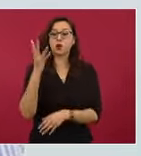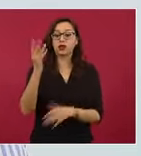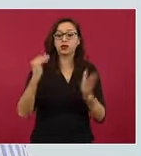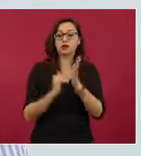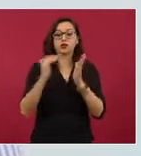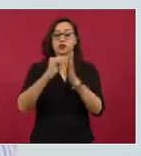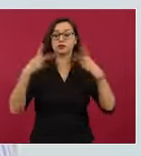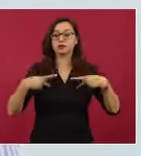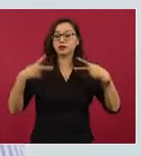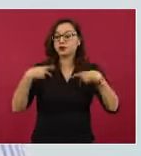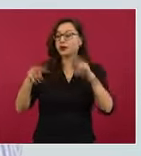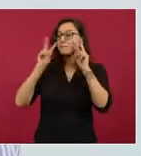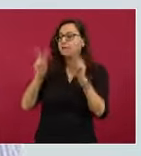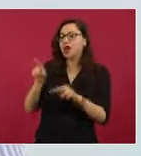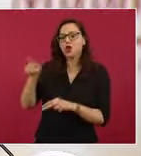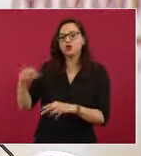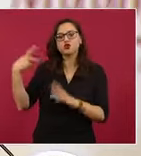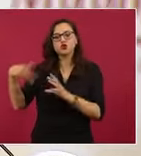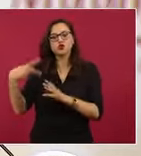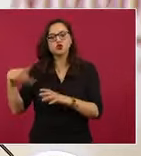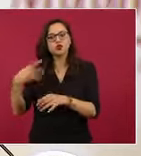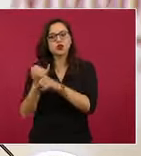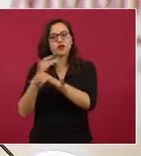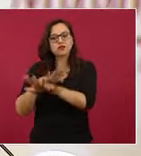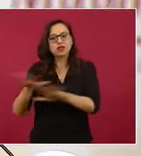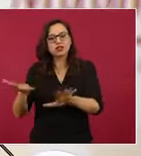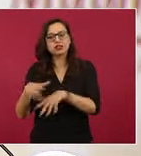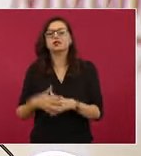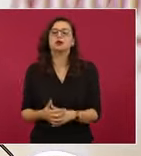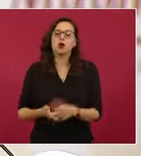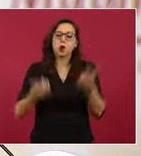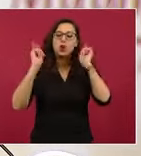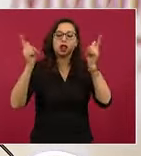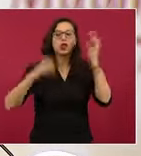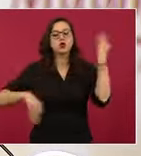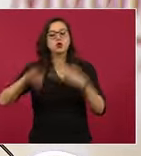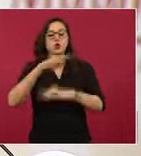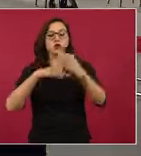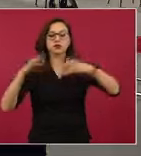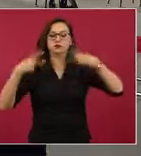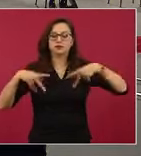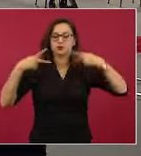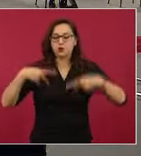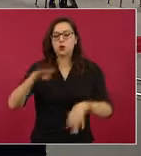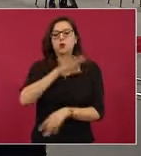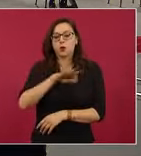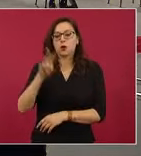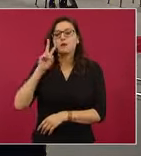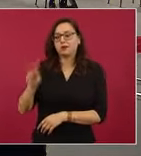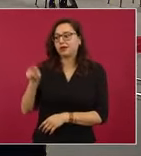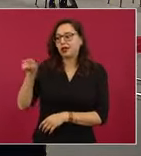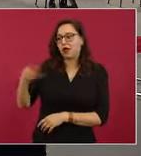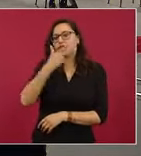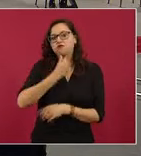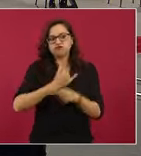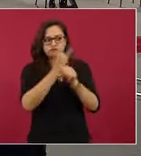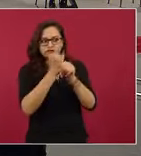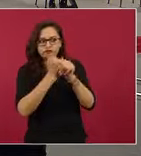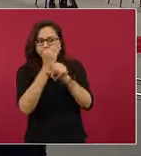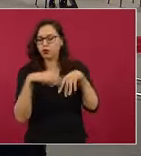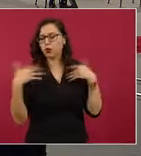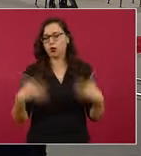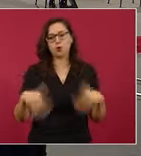personas y ojalá todas y todos tengan la oportunidad de verlo. Es un documental